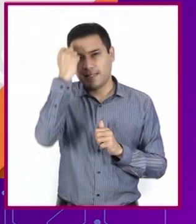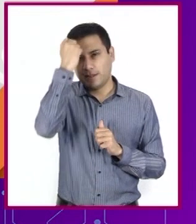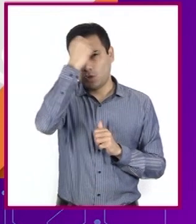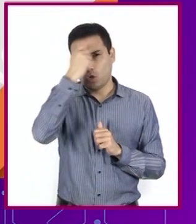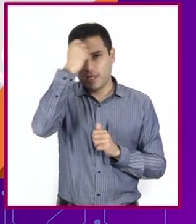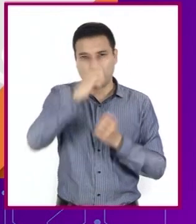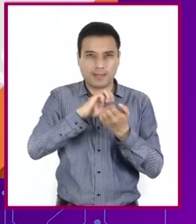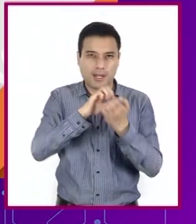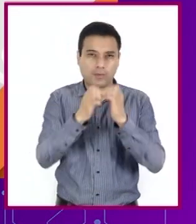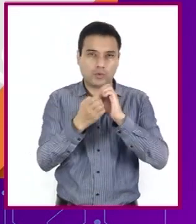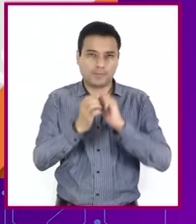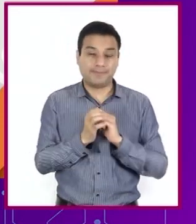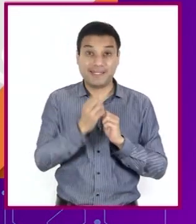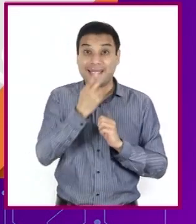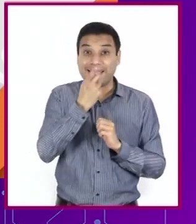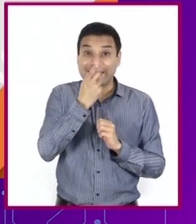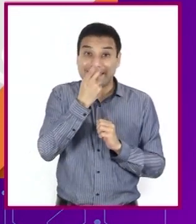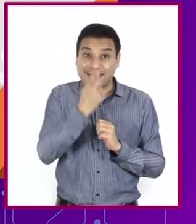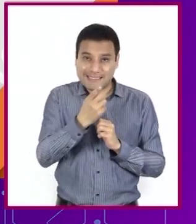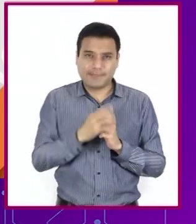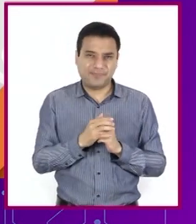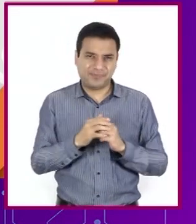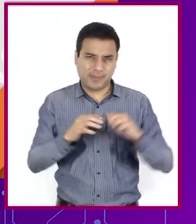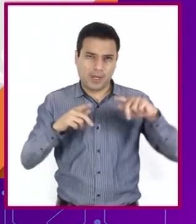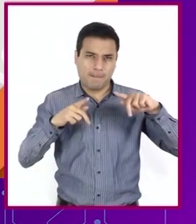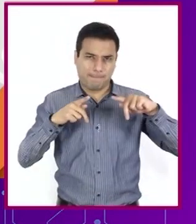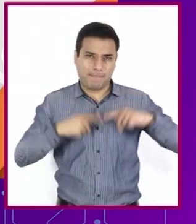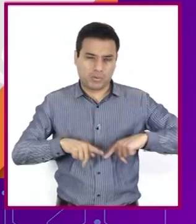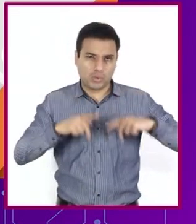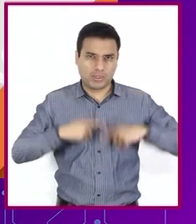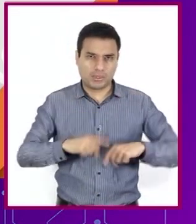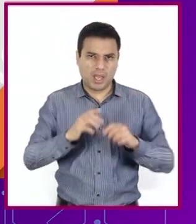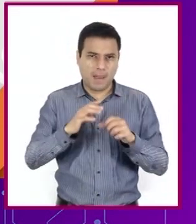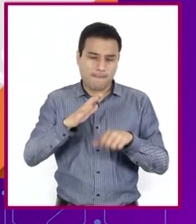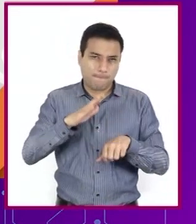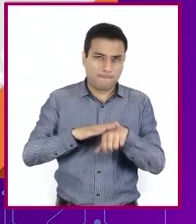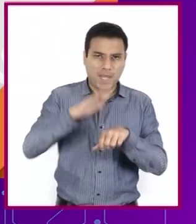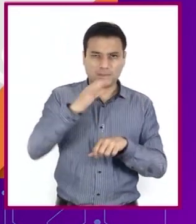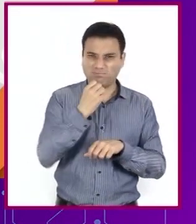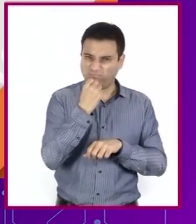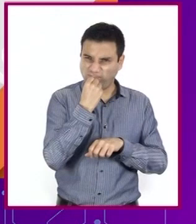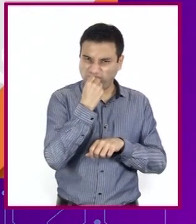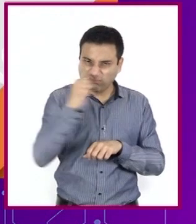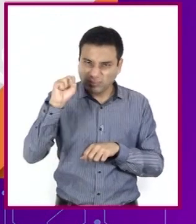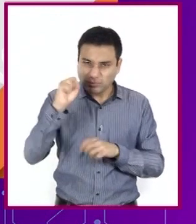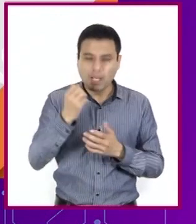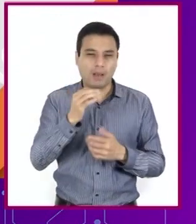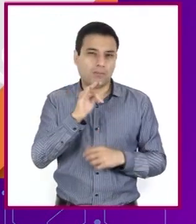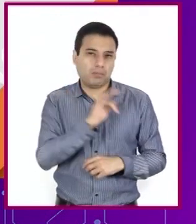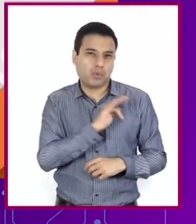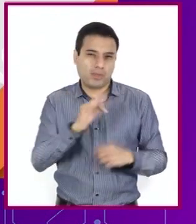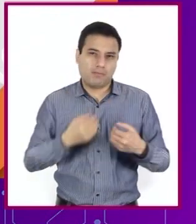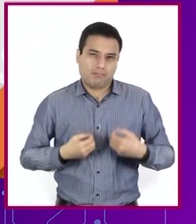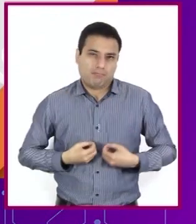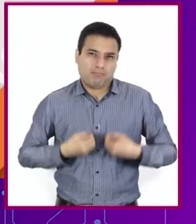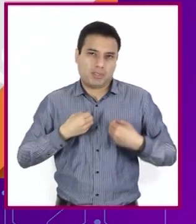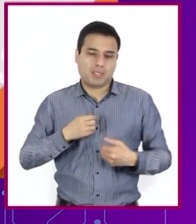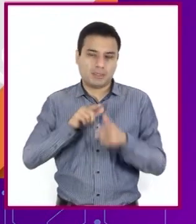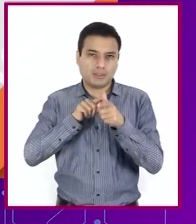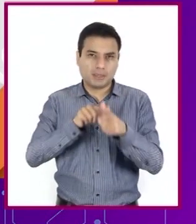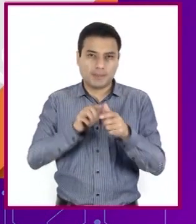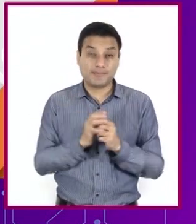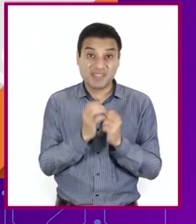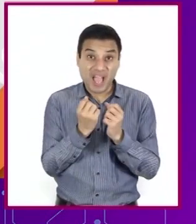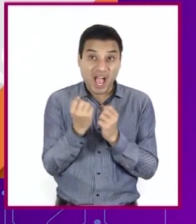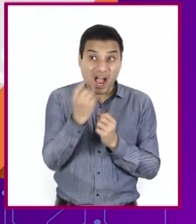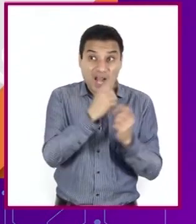que las colectividades con mayor capacidad serán las más aptas para sobrevivir, en tanto que aquellas que